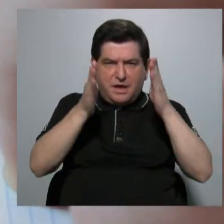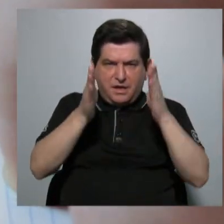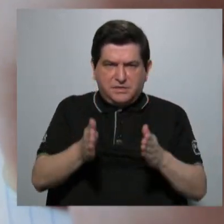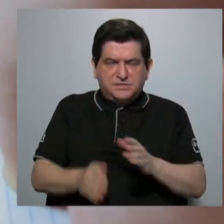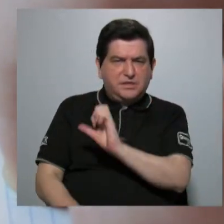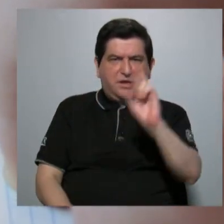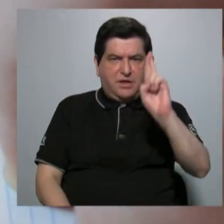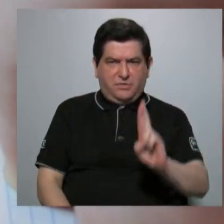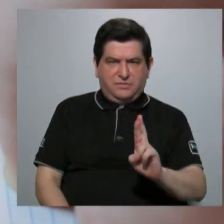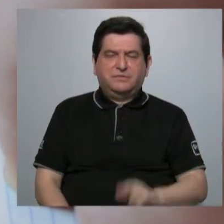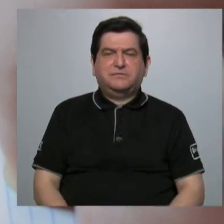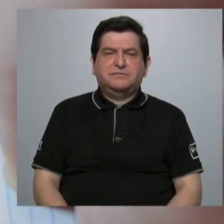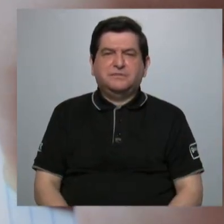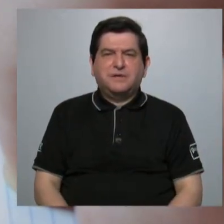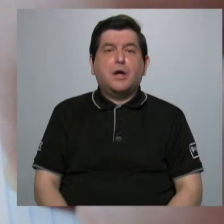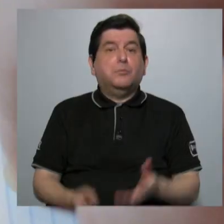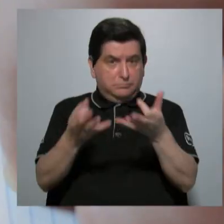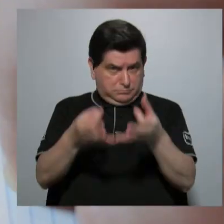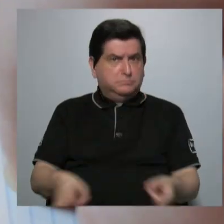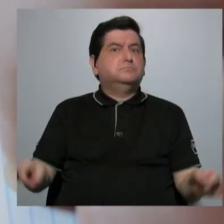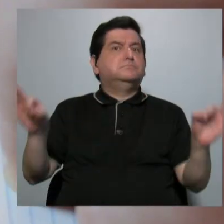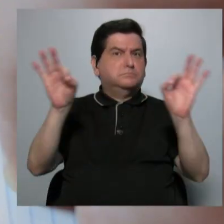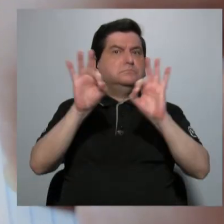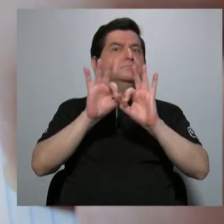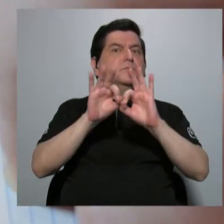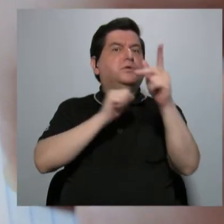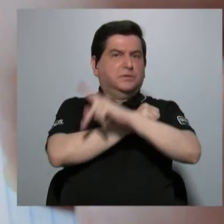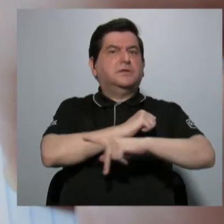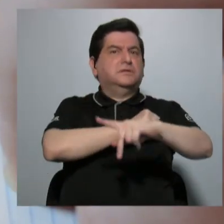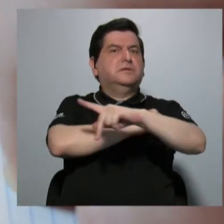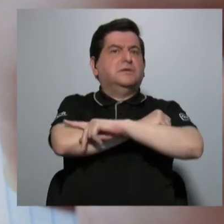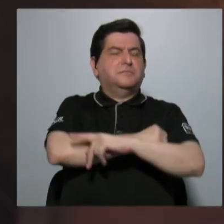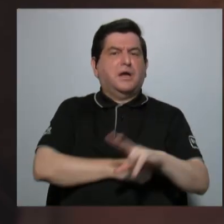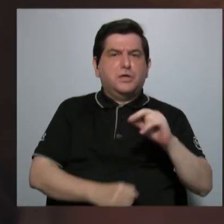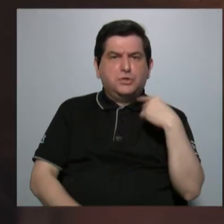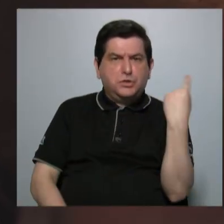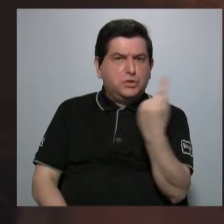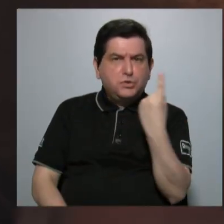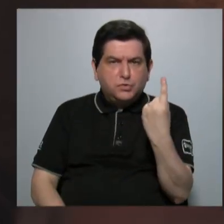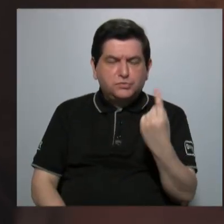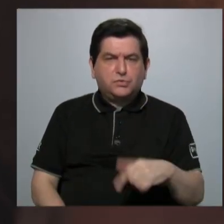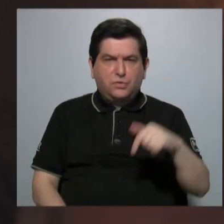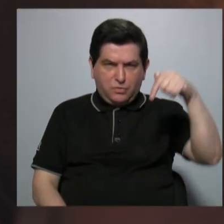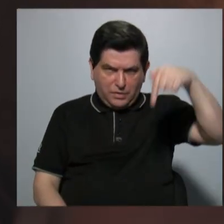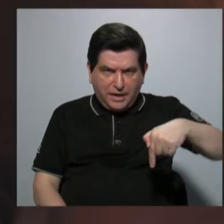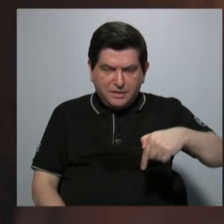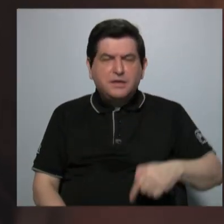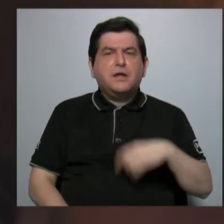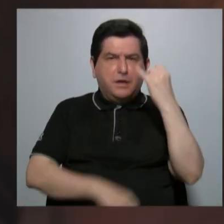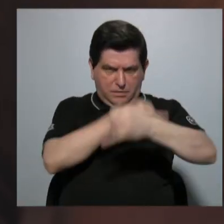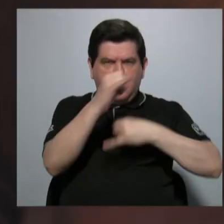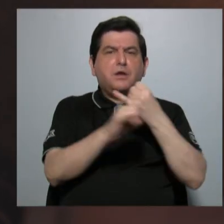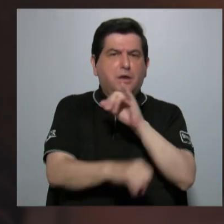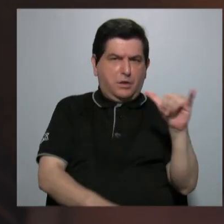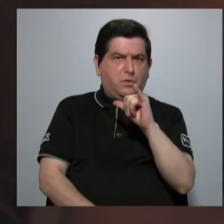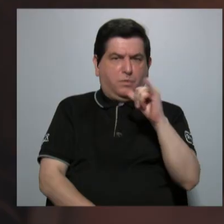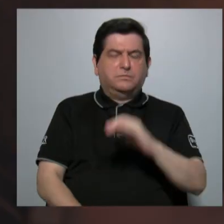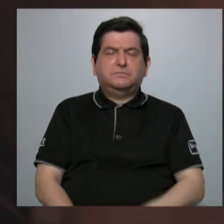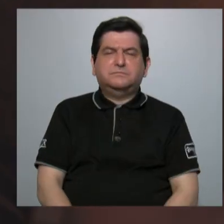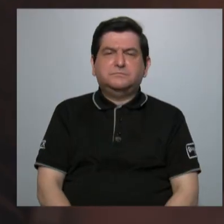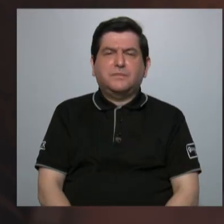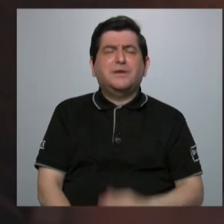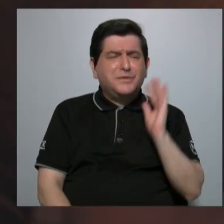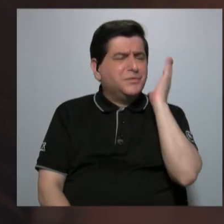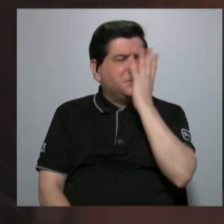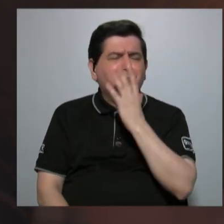compositores costarricenses muy importante en este país, no solo en este país, sino a nivel internacional, ¿verdad? Entonces es